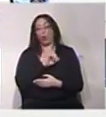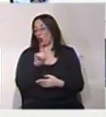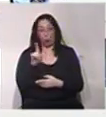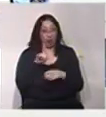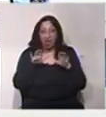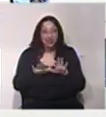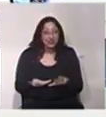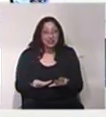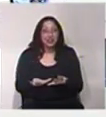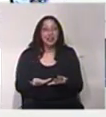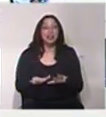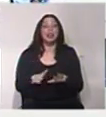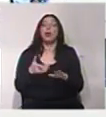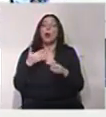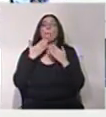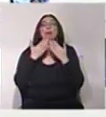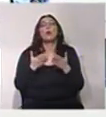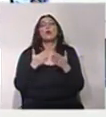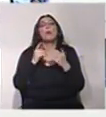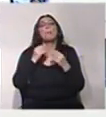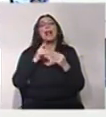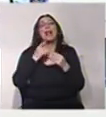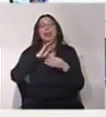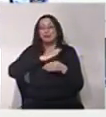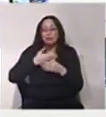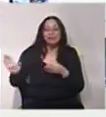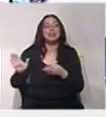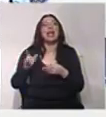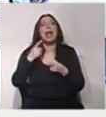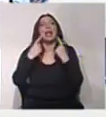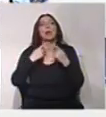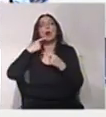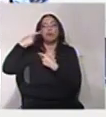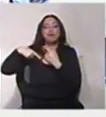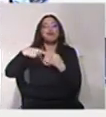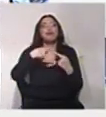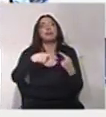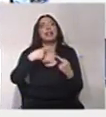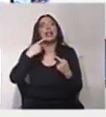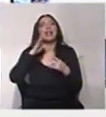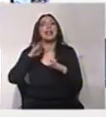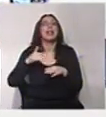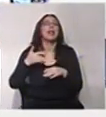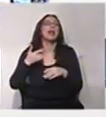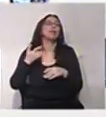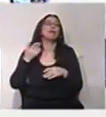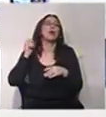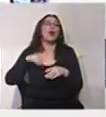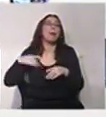No. Digo, es interesante porque como mito, para despejar también algunas creencias populares que creo que son equivocadas. Porque vos lo decías